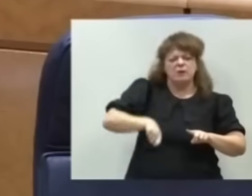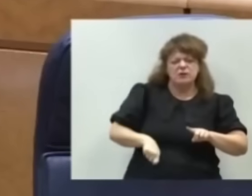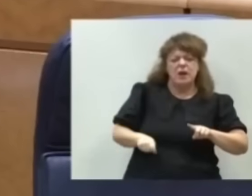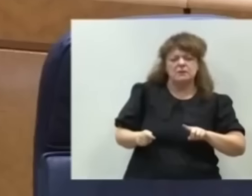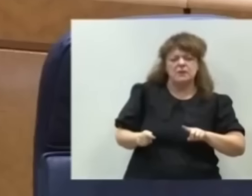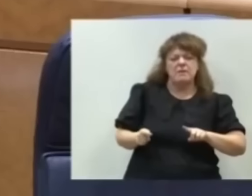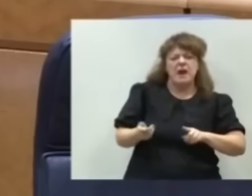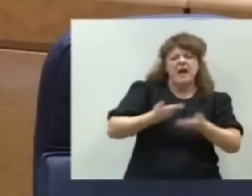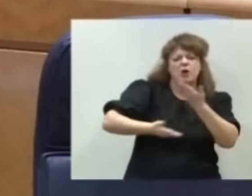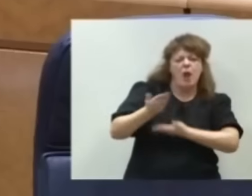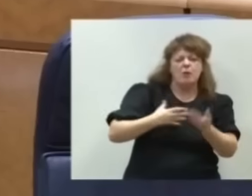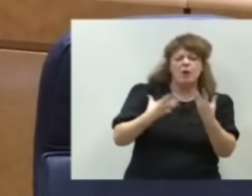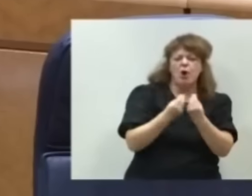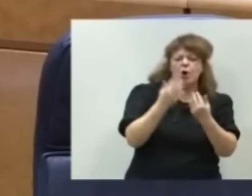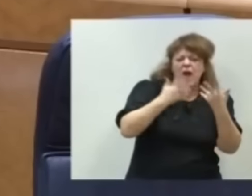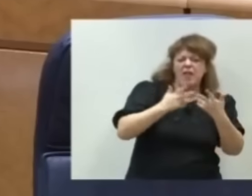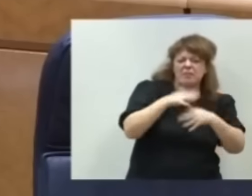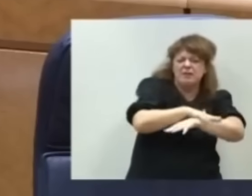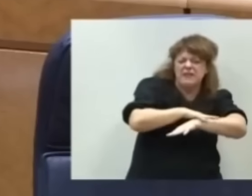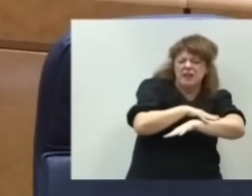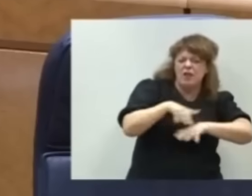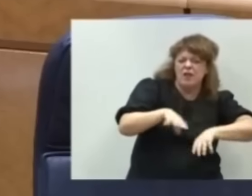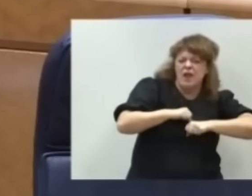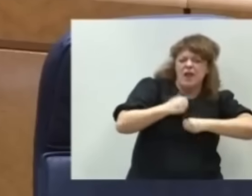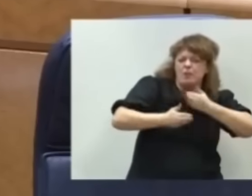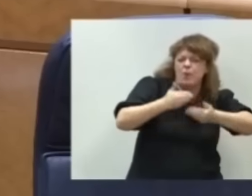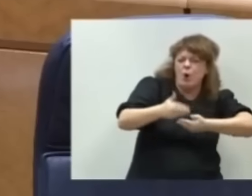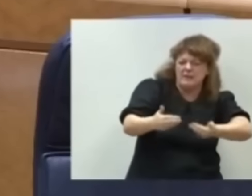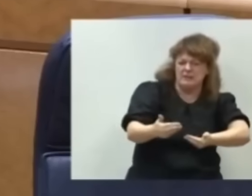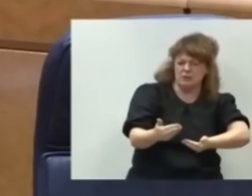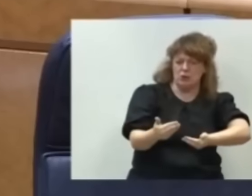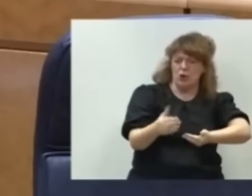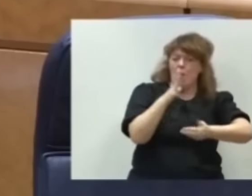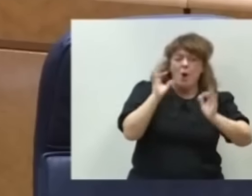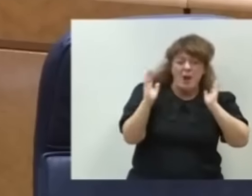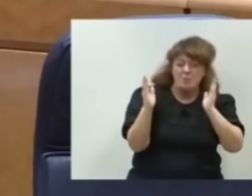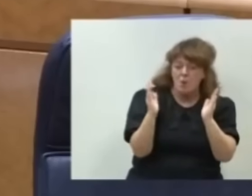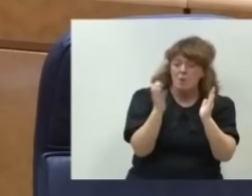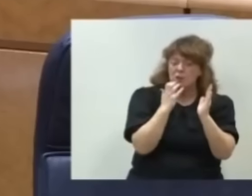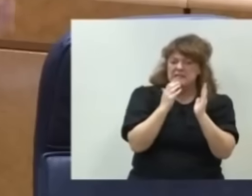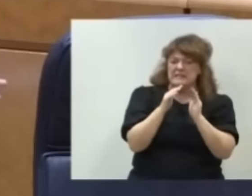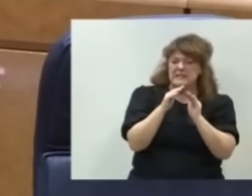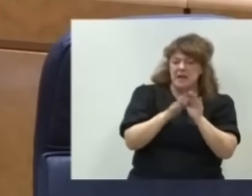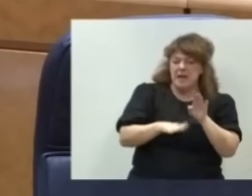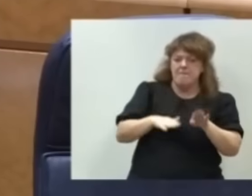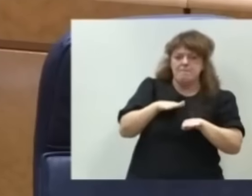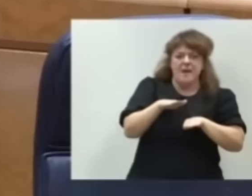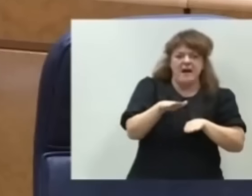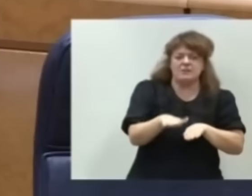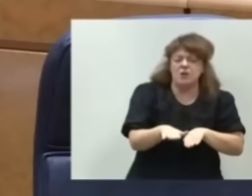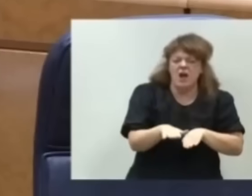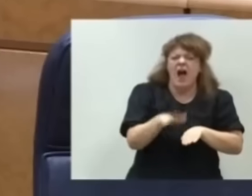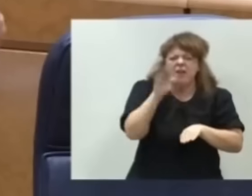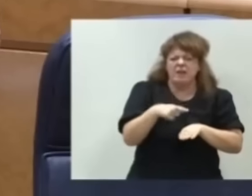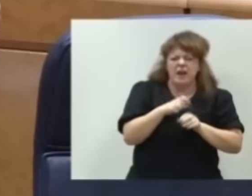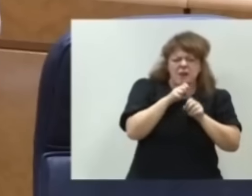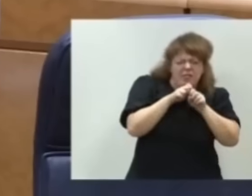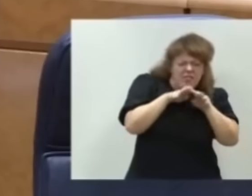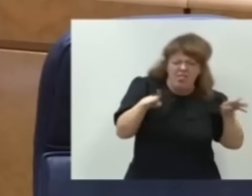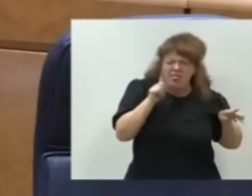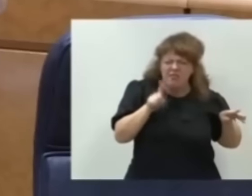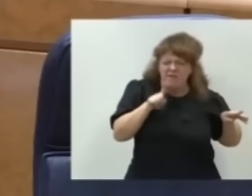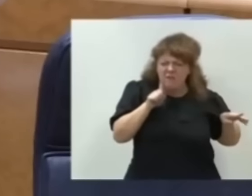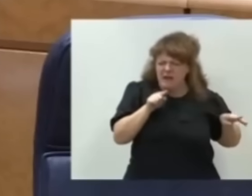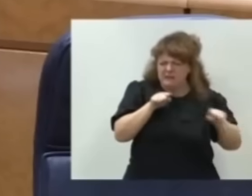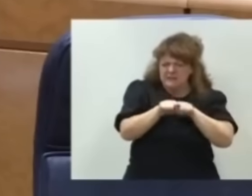colaboren con la administración de este gobierno progresista, porque en el momento que dan un paso al frente se dedican a difamarlo,